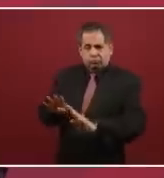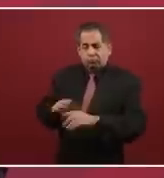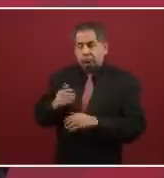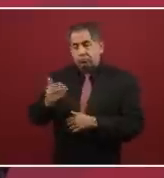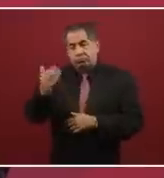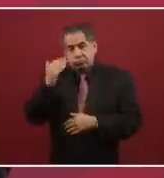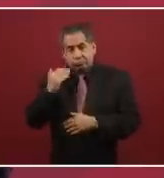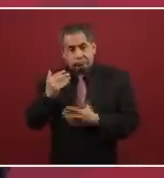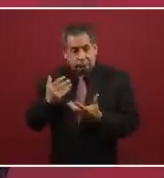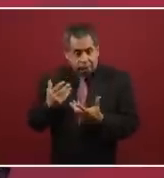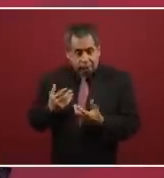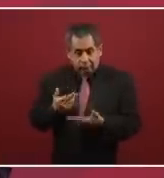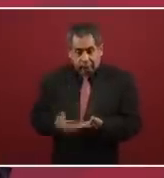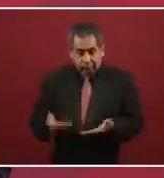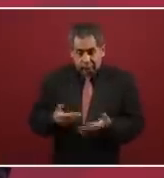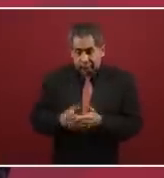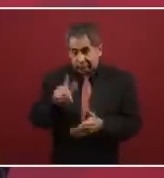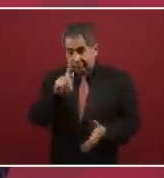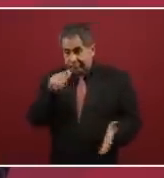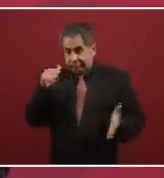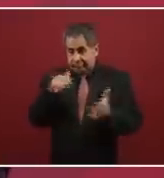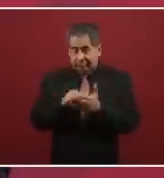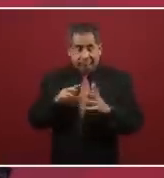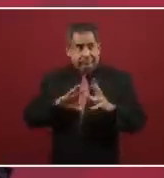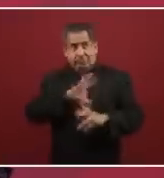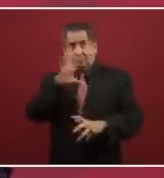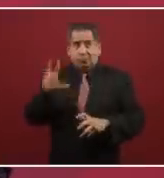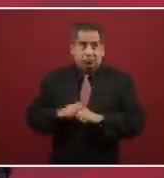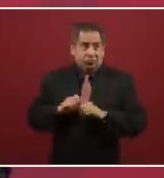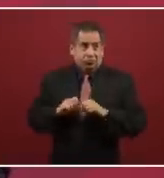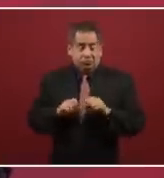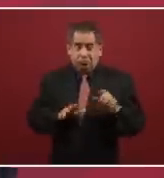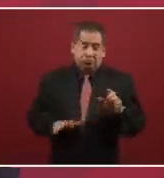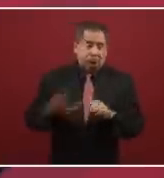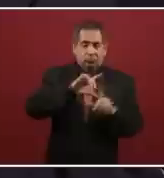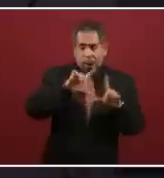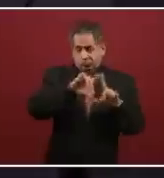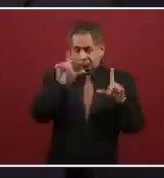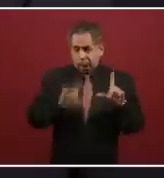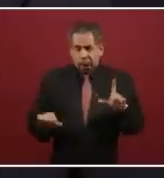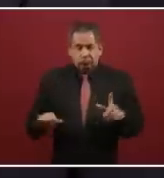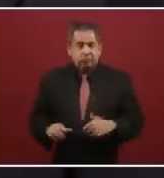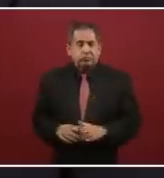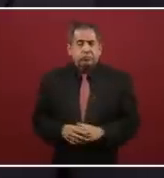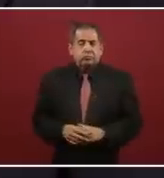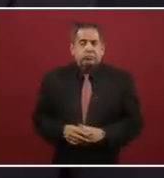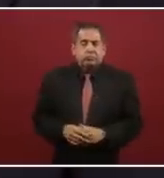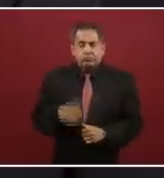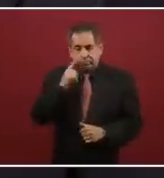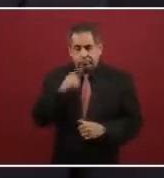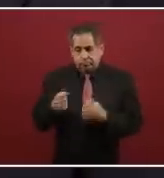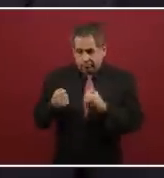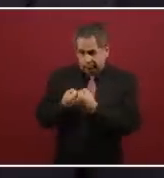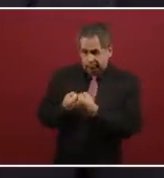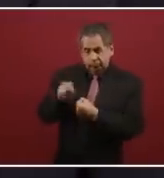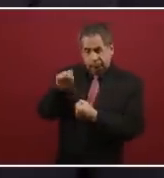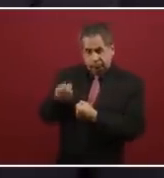de 70,000 en general para la frontera